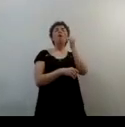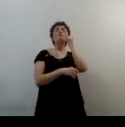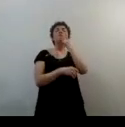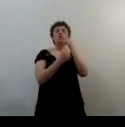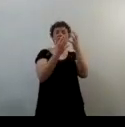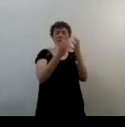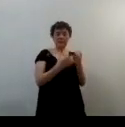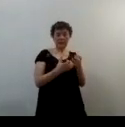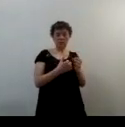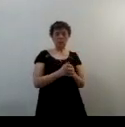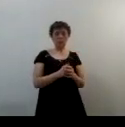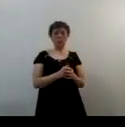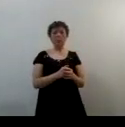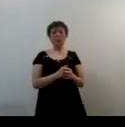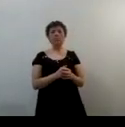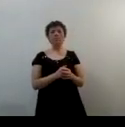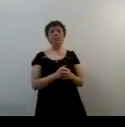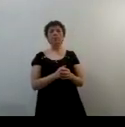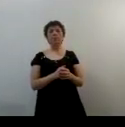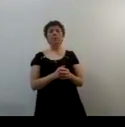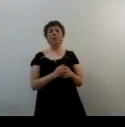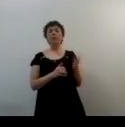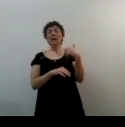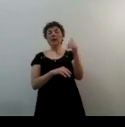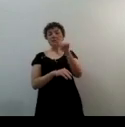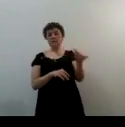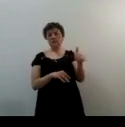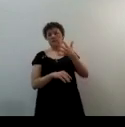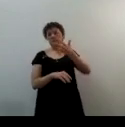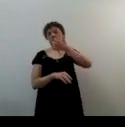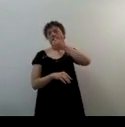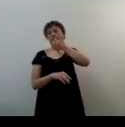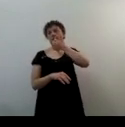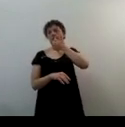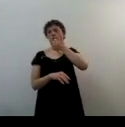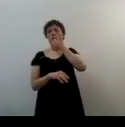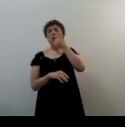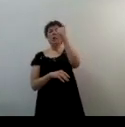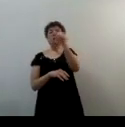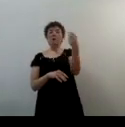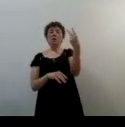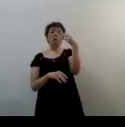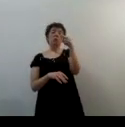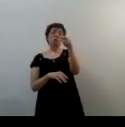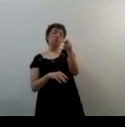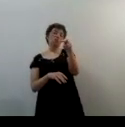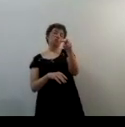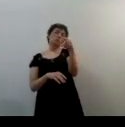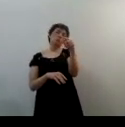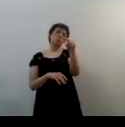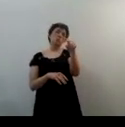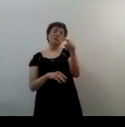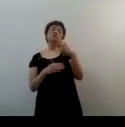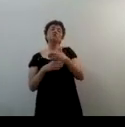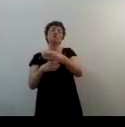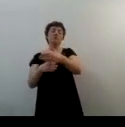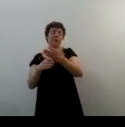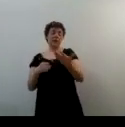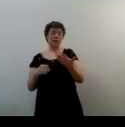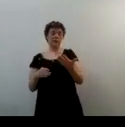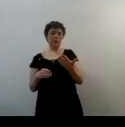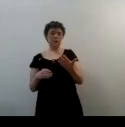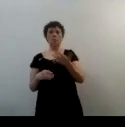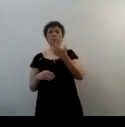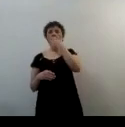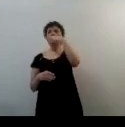Traducido a consumo semanal. Pues por ejemplo, 1 o 2 veces a la semana suficiente. Es decir, uno se compra una